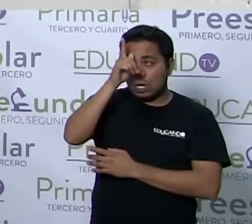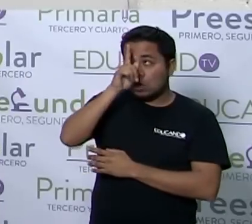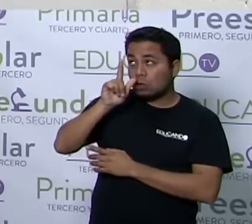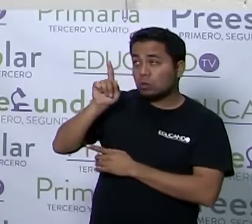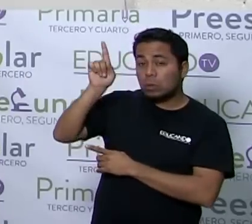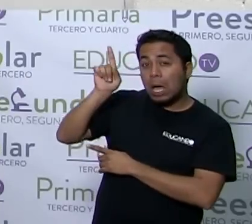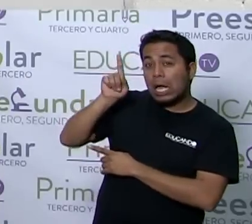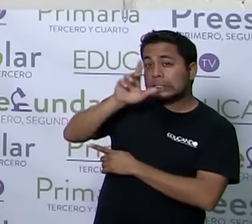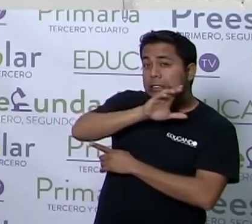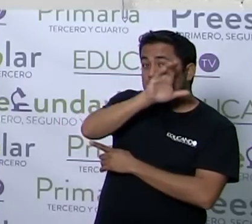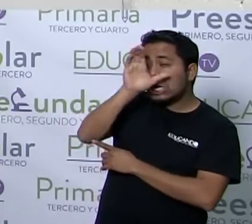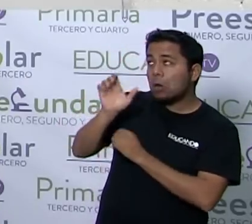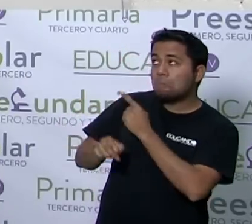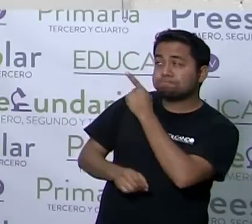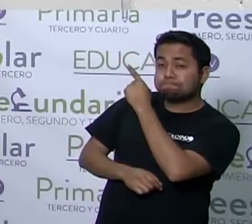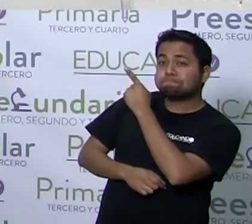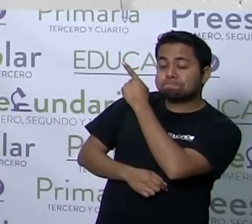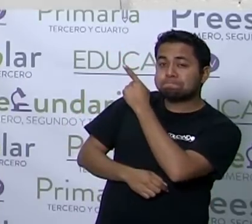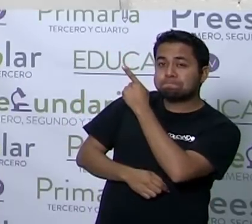en el cielo,